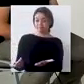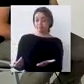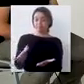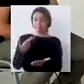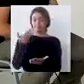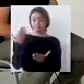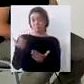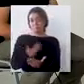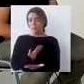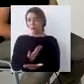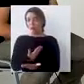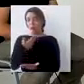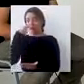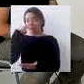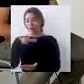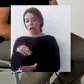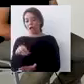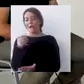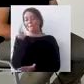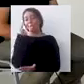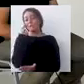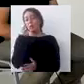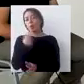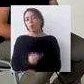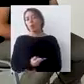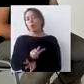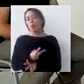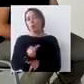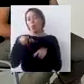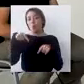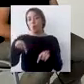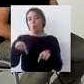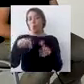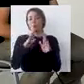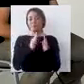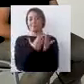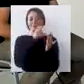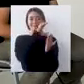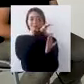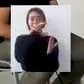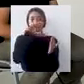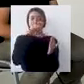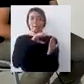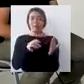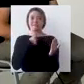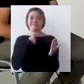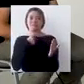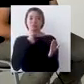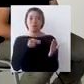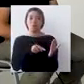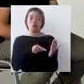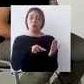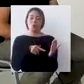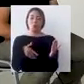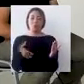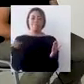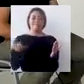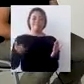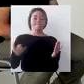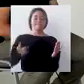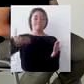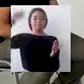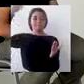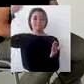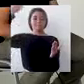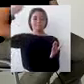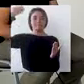bienvenida con tu niño, con tu niña, pero ojo porque de pronto este cómic no es para su edad. Y encontré que